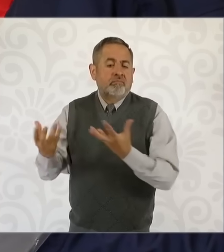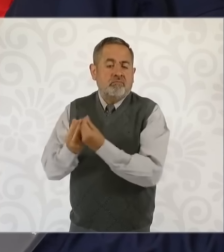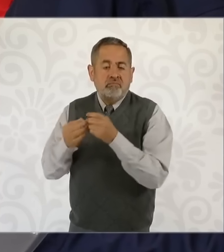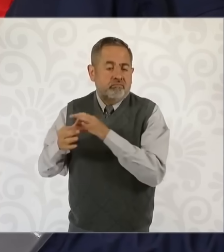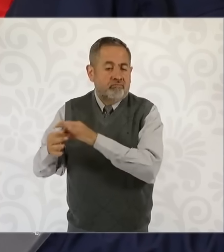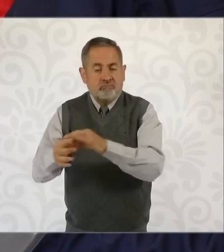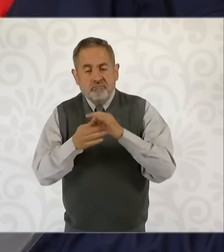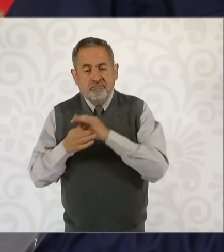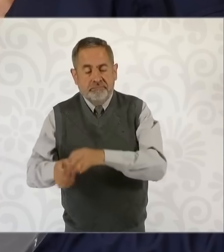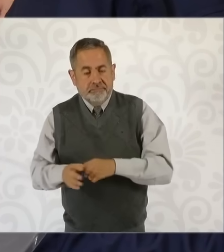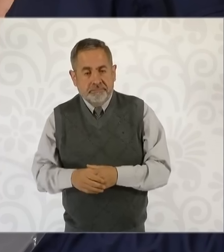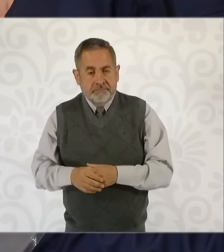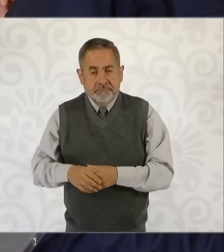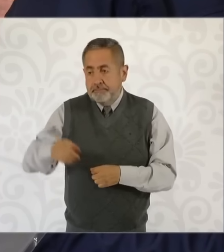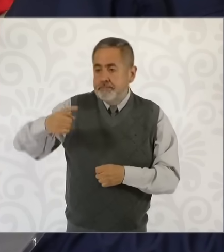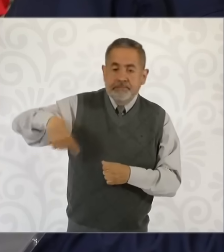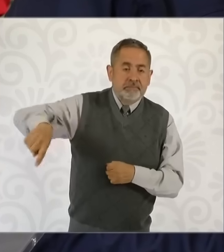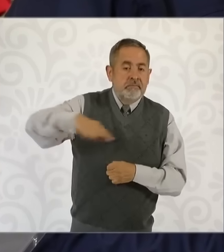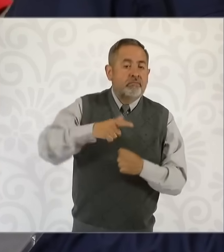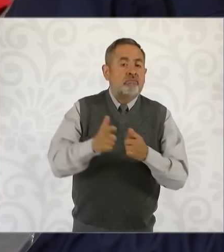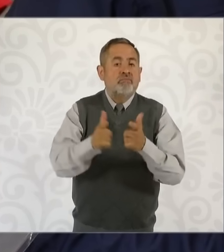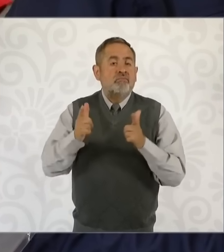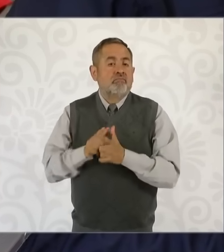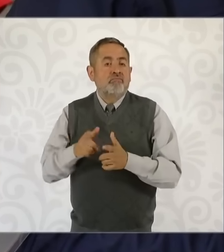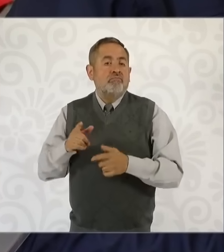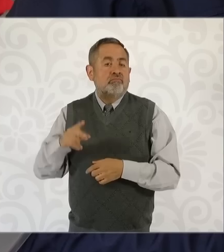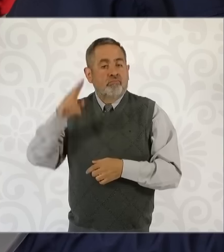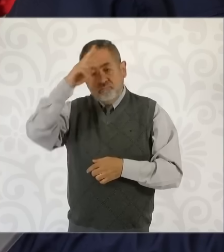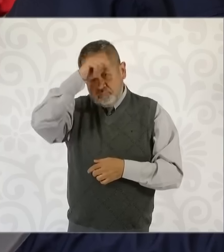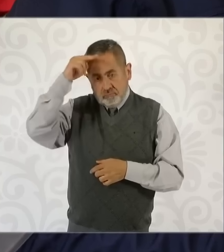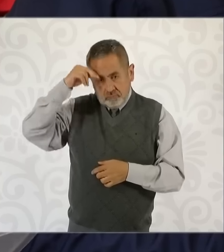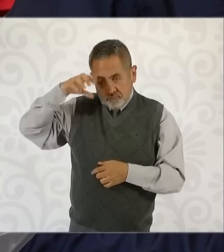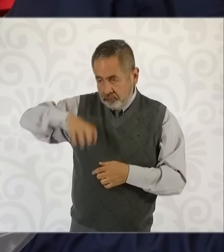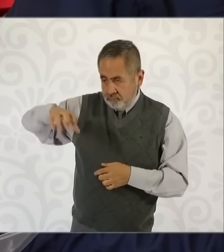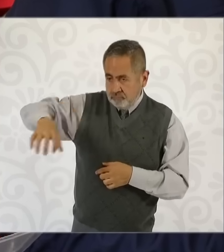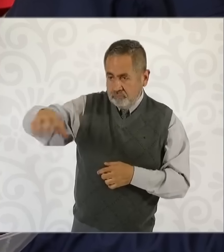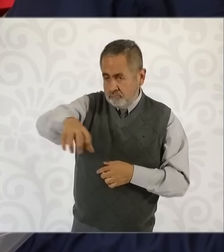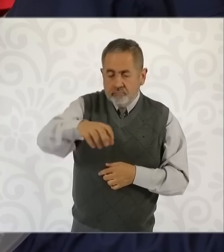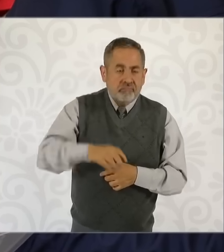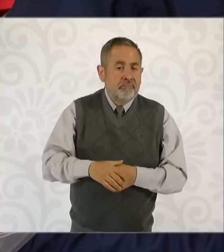a los colectivos nayaritas, a Playas Unidas,